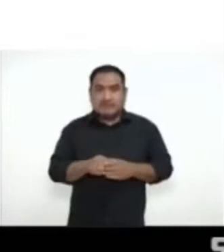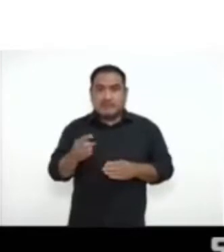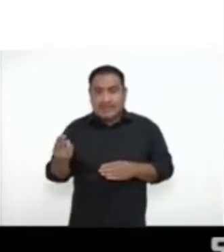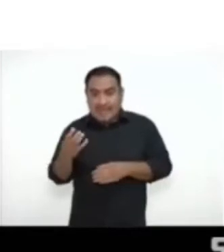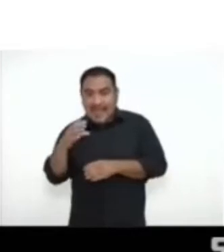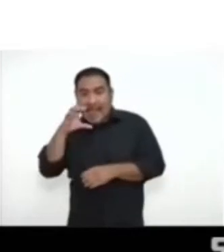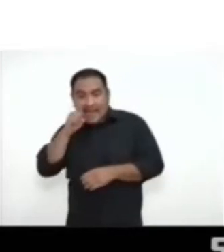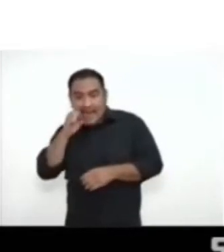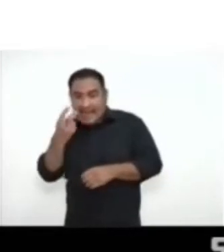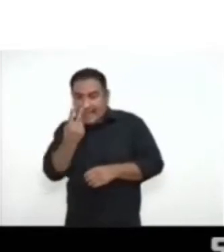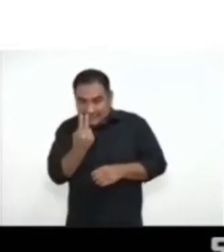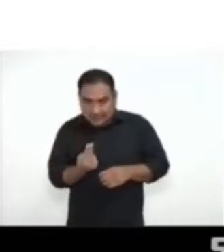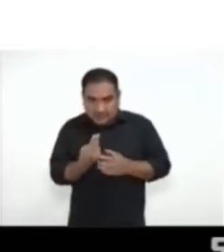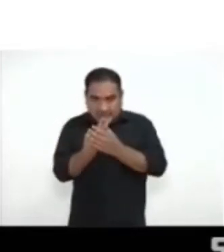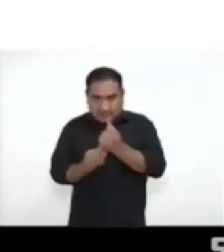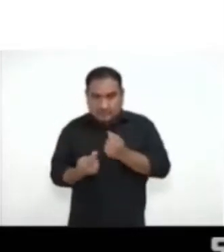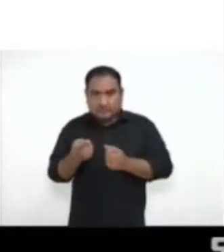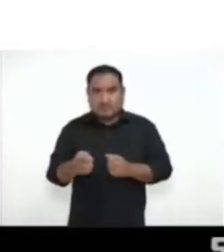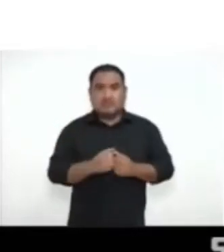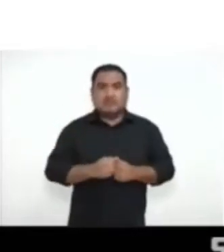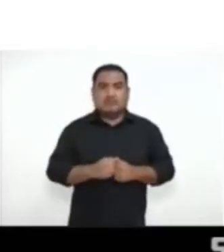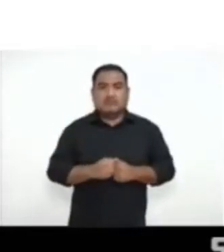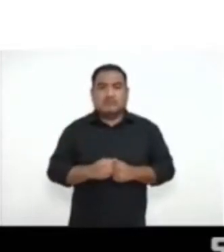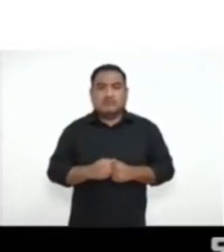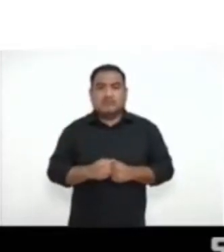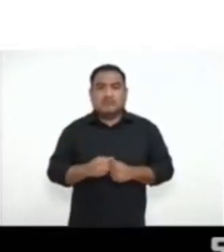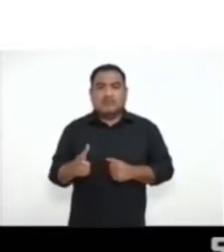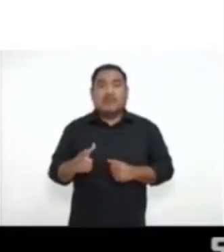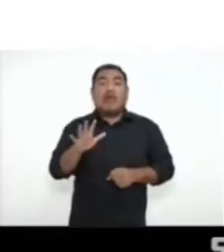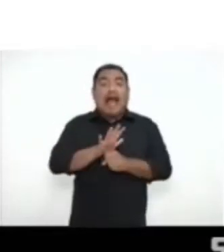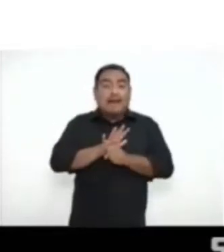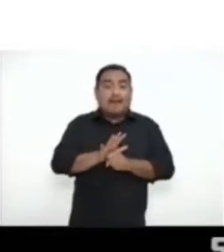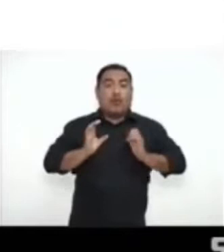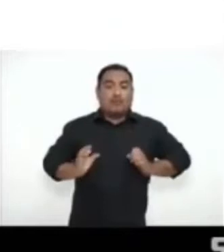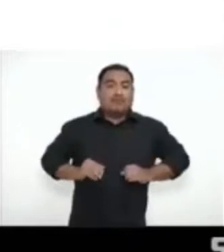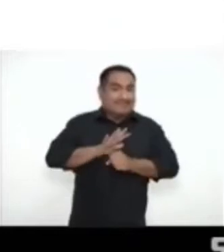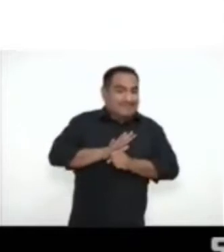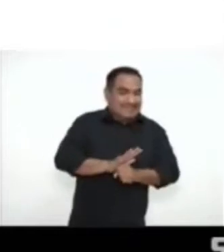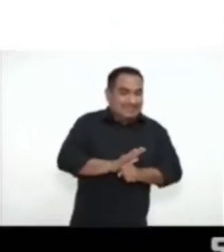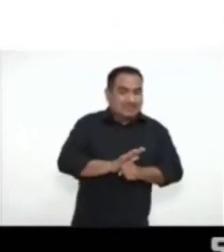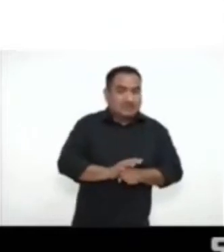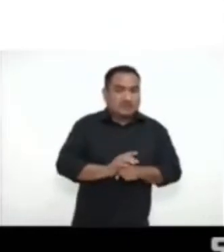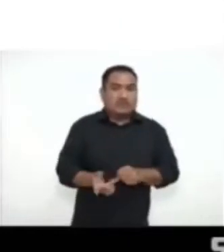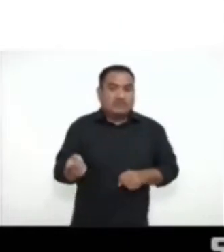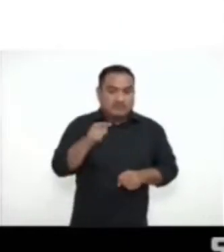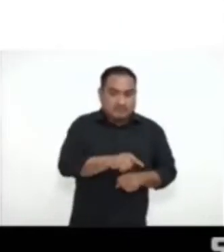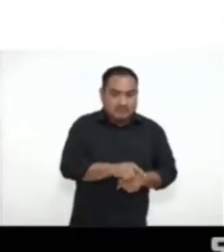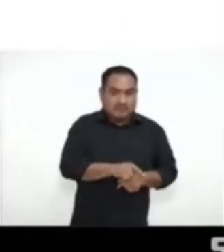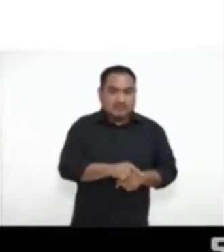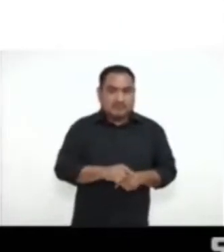son sustancias que se generan con el estrés. La dopamina,